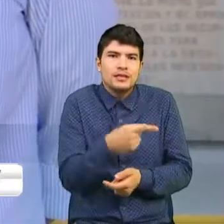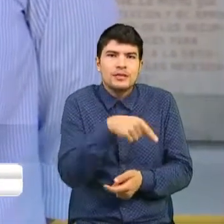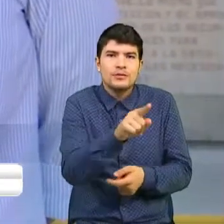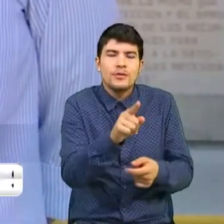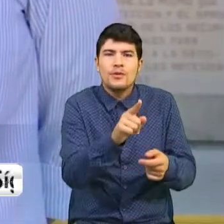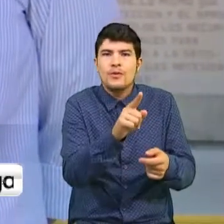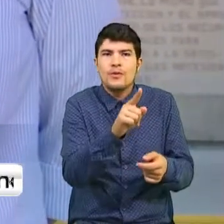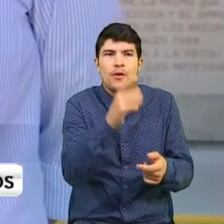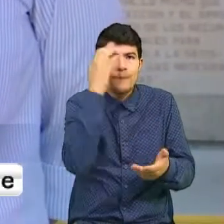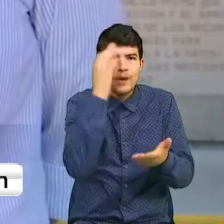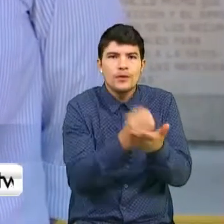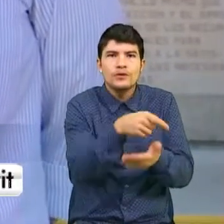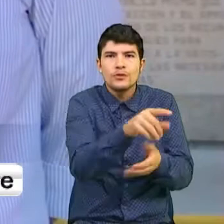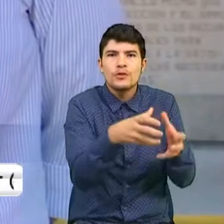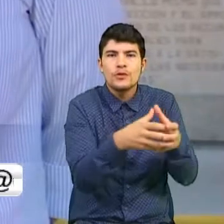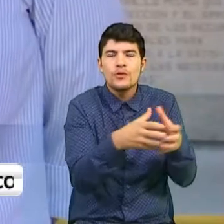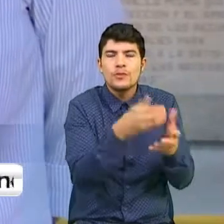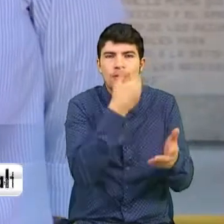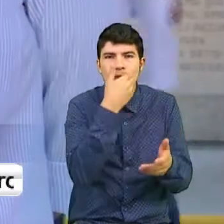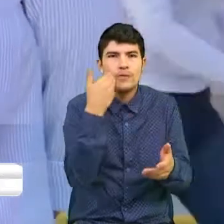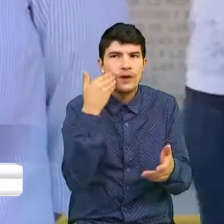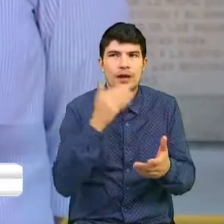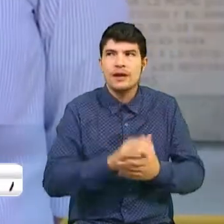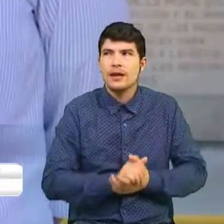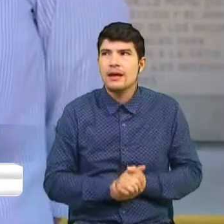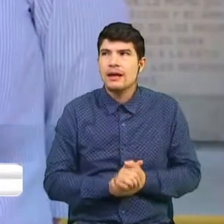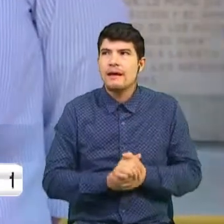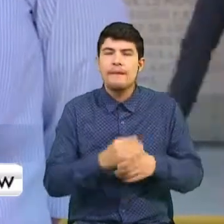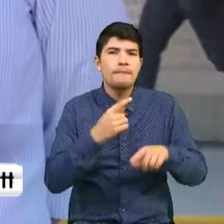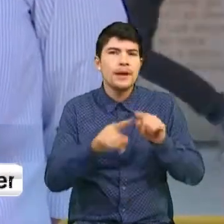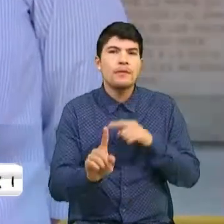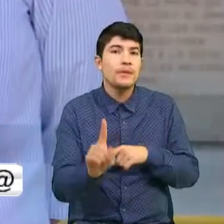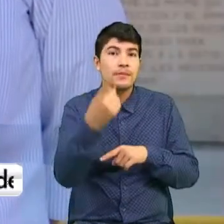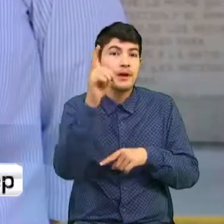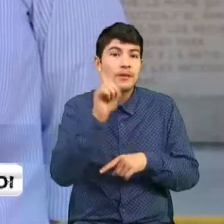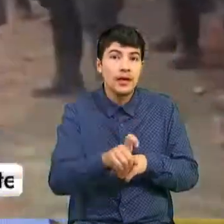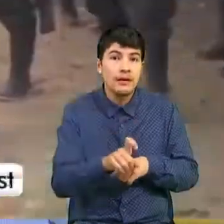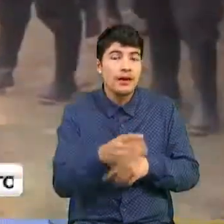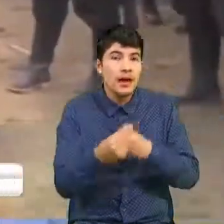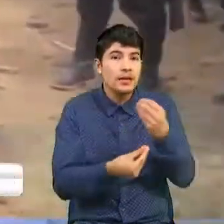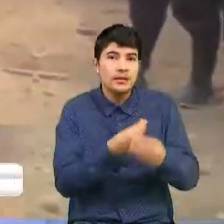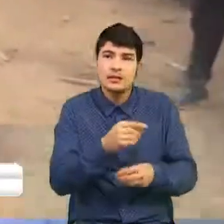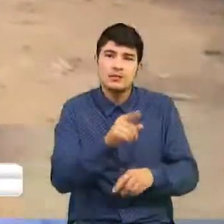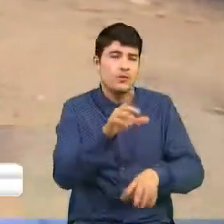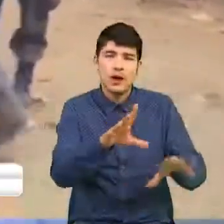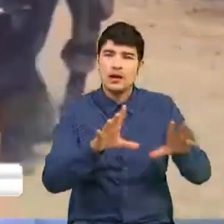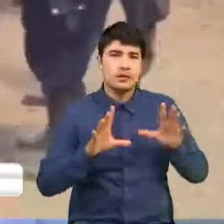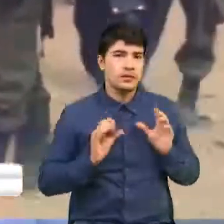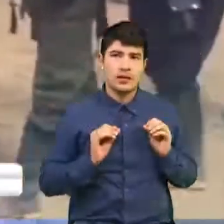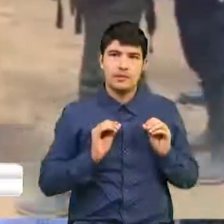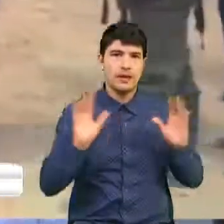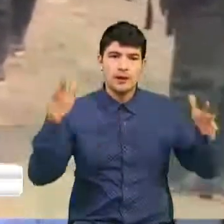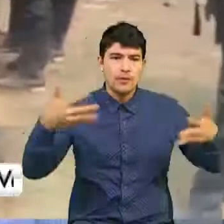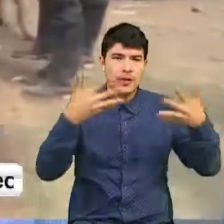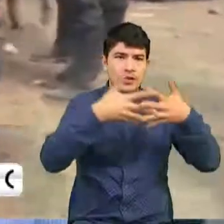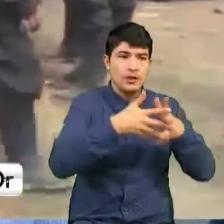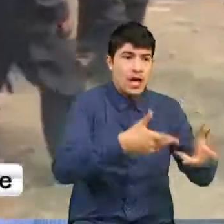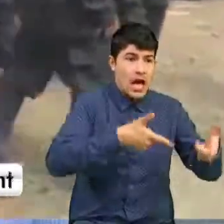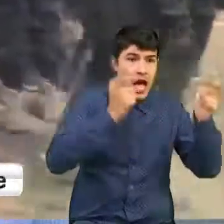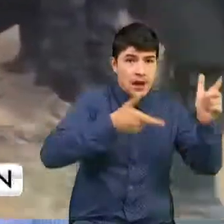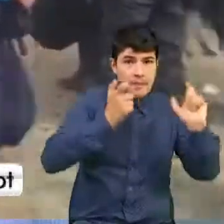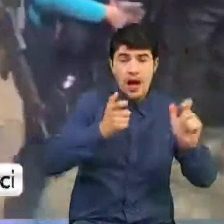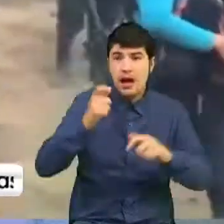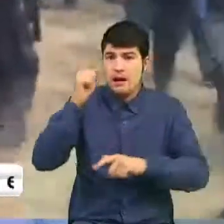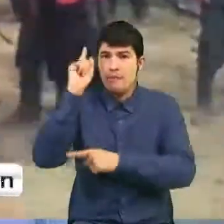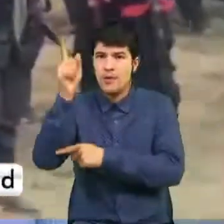farc no o este grupo disidente de las farc pero lo primero que hay que hacer rechazar cualquier combinación de armas y políticas y eso es un mensaje político